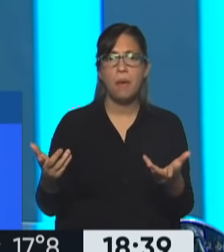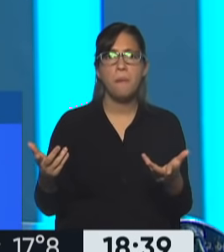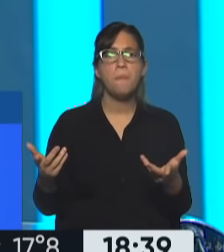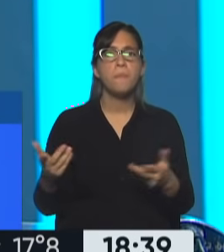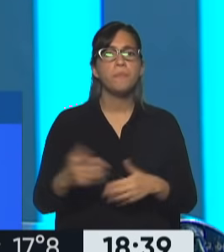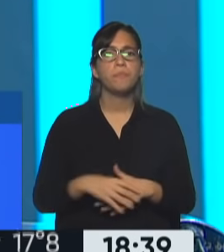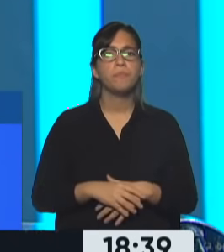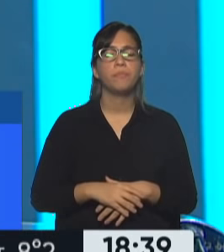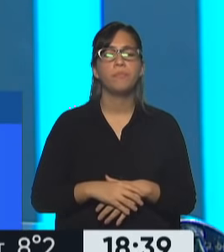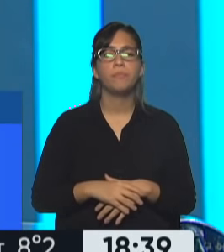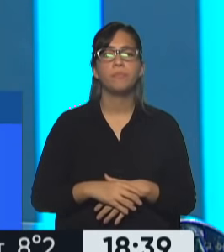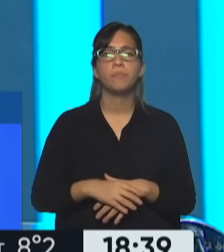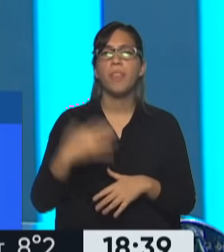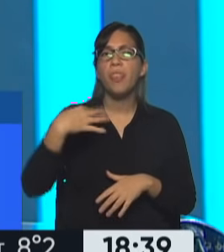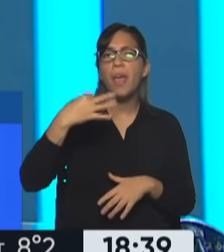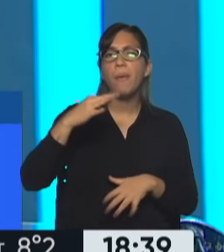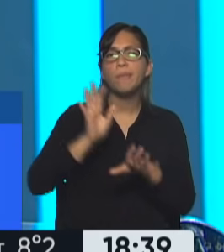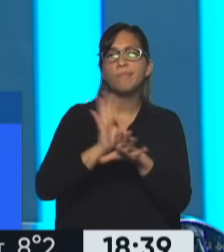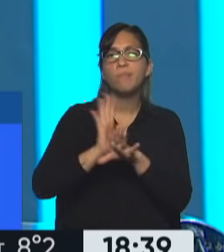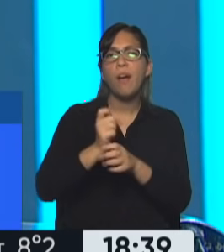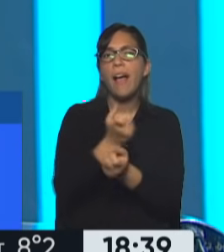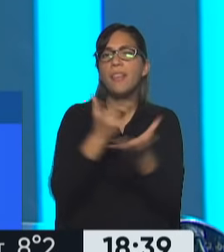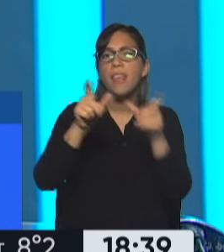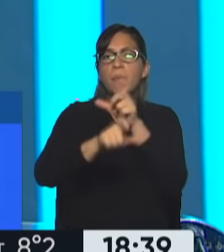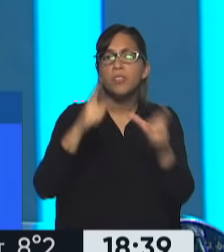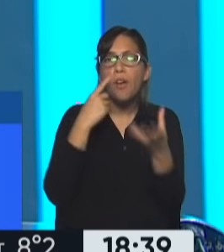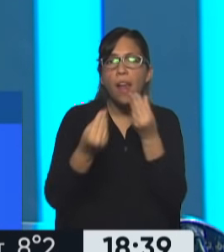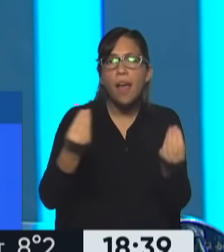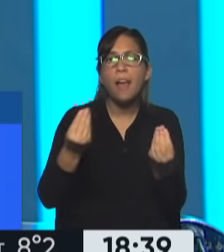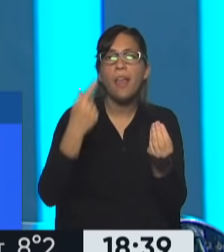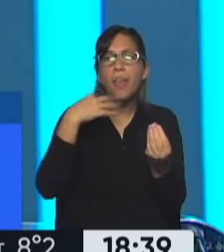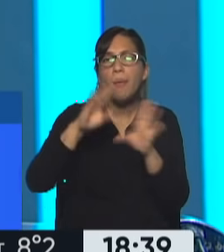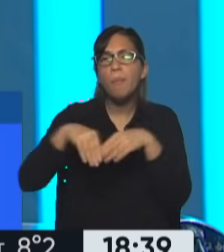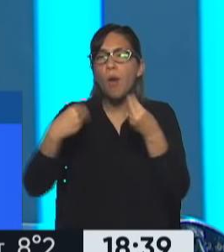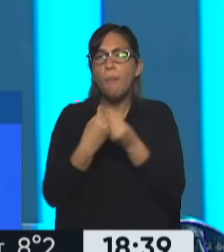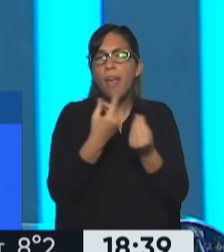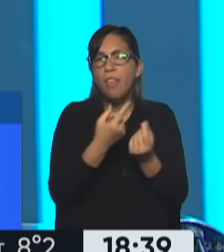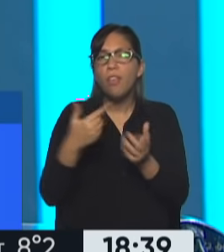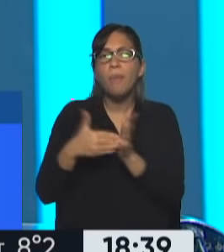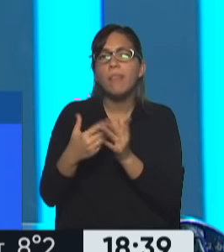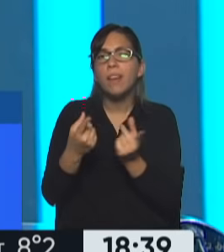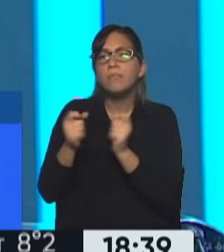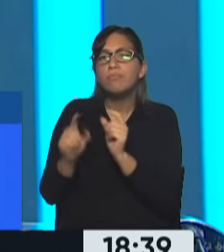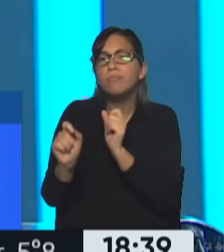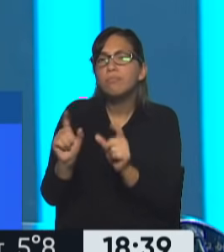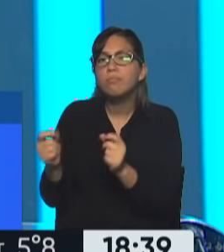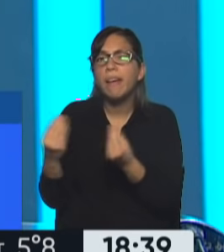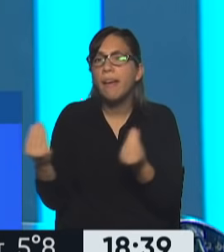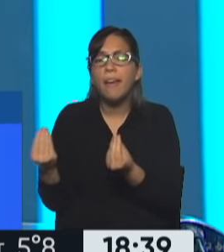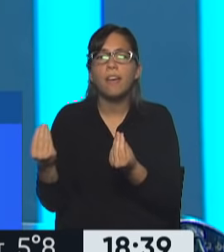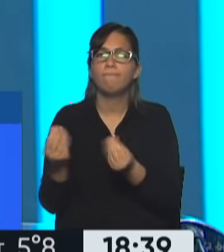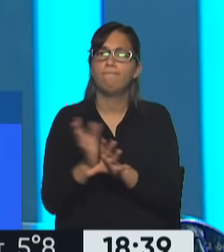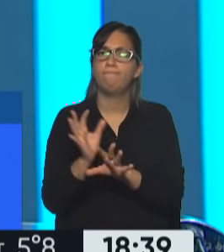por la proporcionalidad de habitantes o por las necesidades. Me parece que es un proyecto